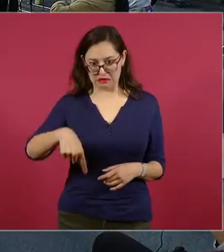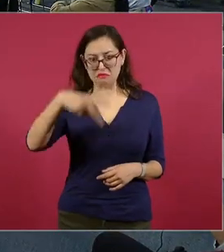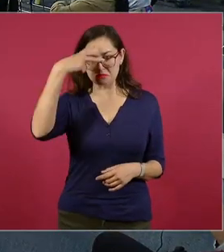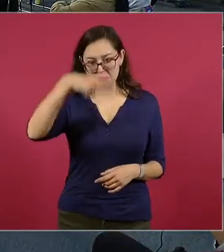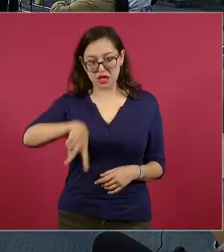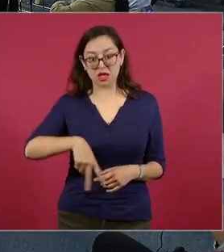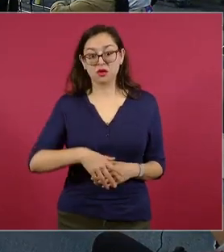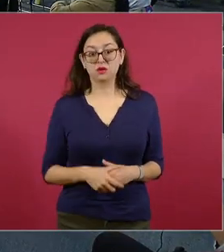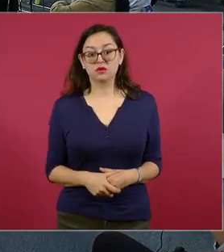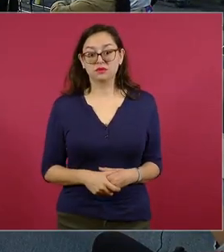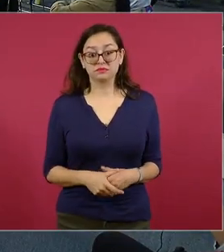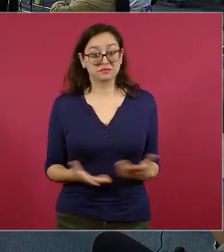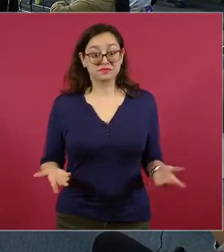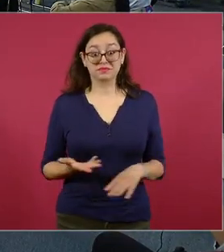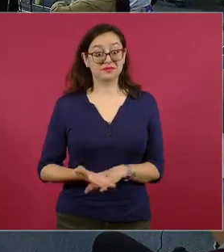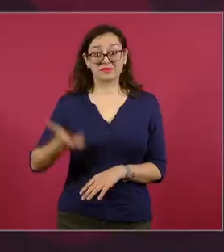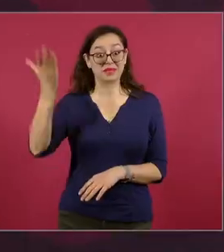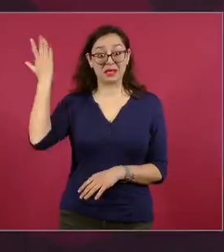O sea, nunca